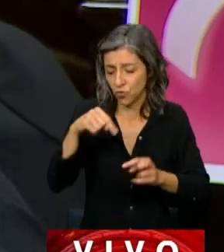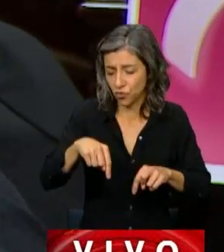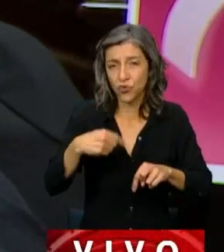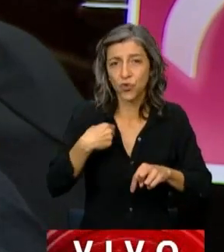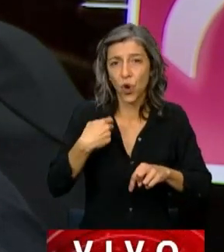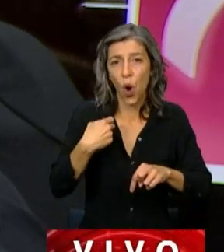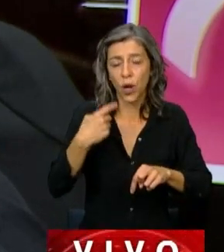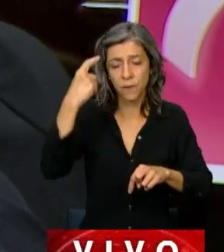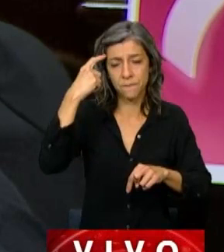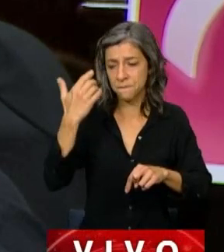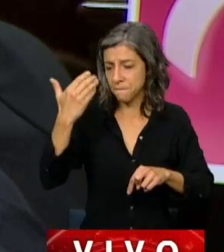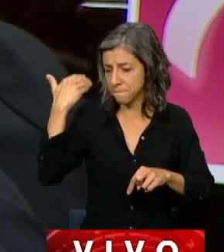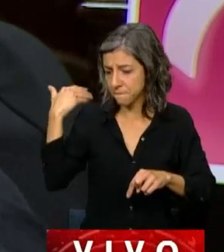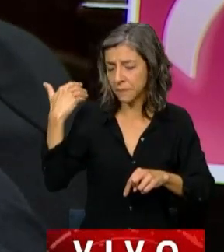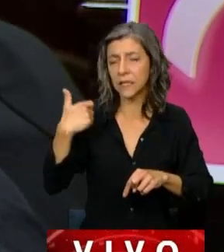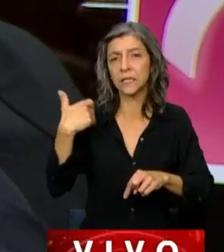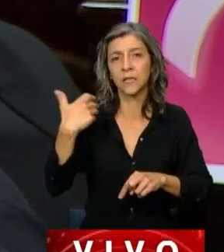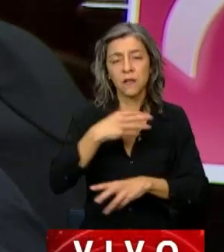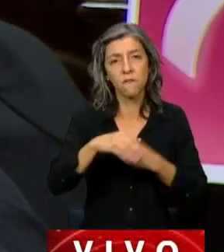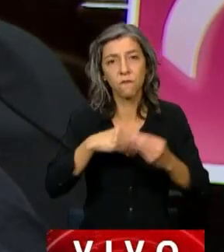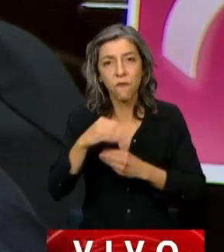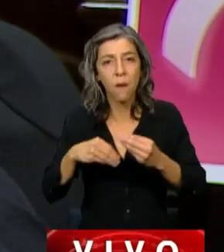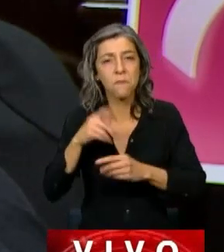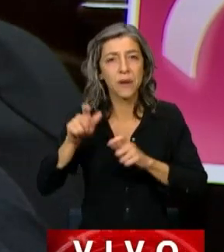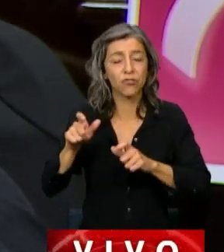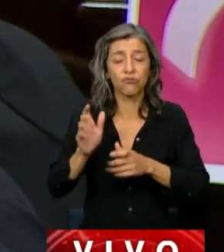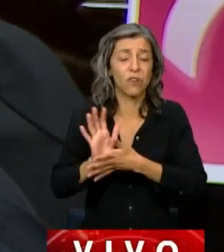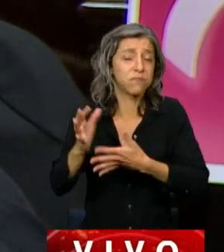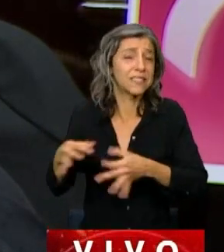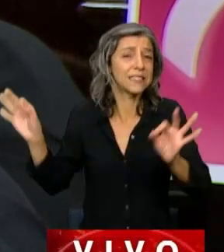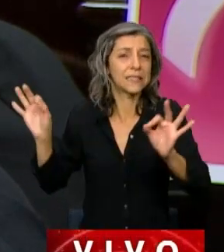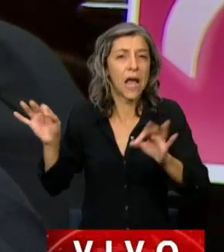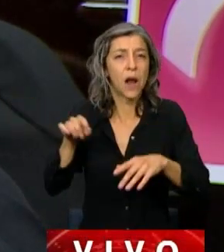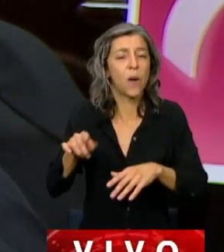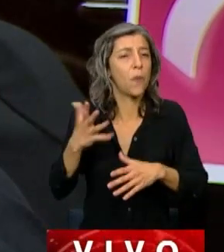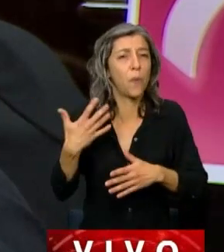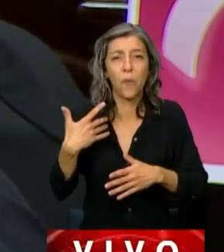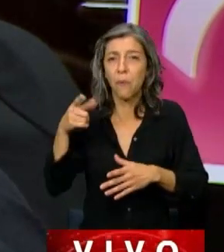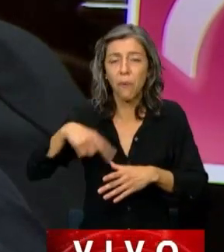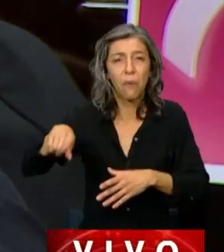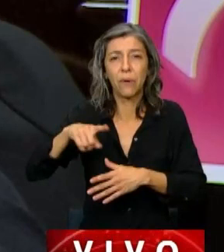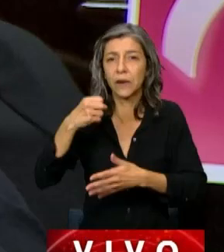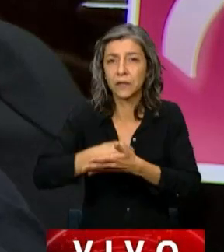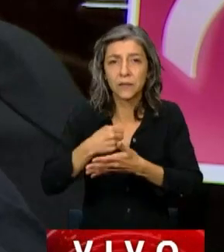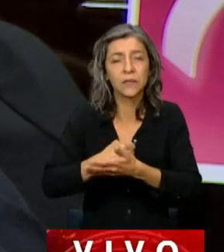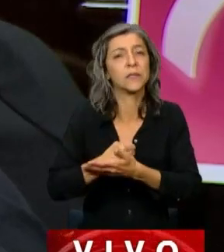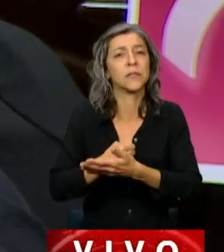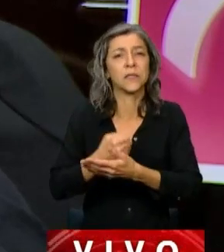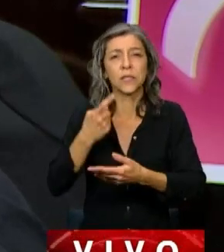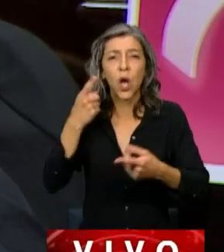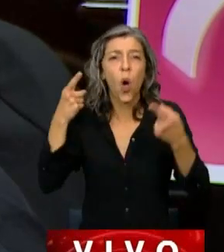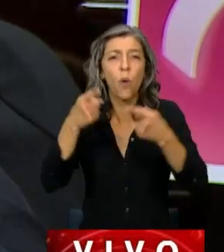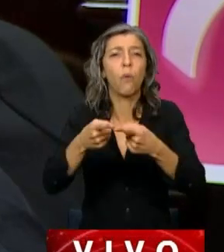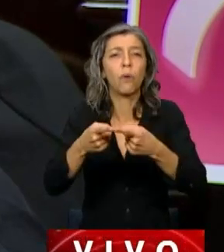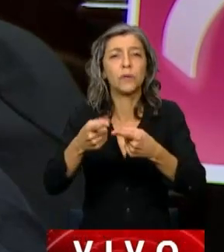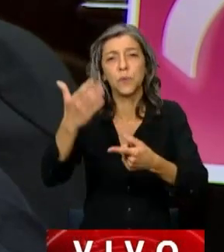sobrevivientes de Cromañón. Y en su búsqueda incansable por la justicia, por la memoria y